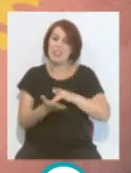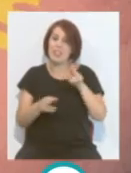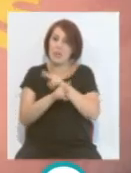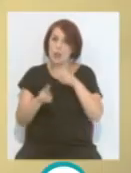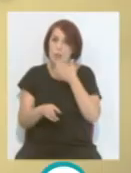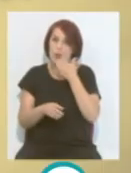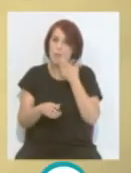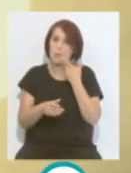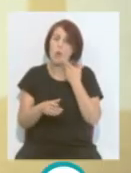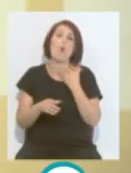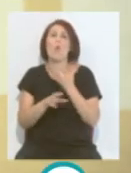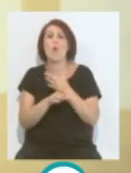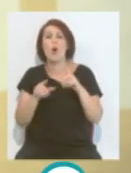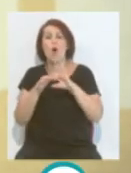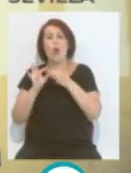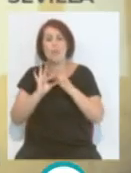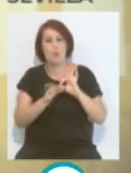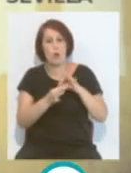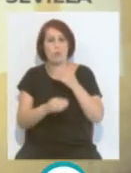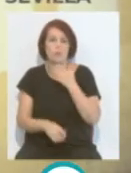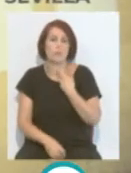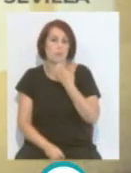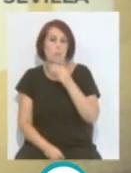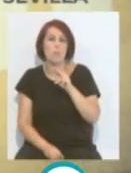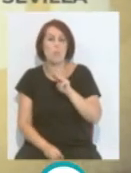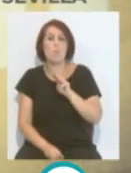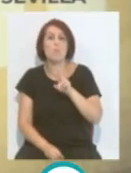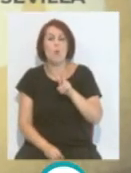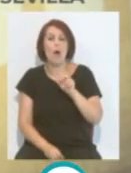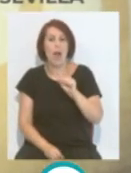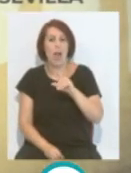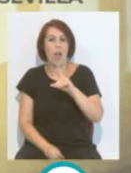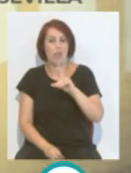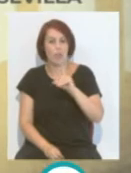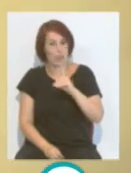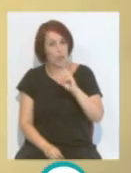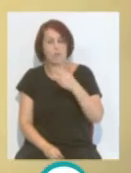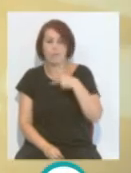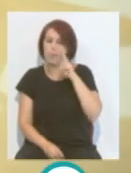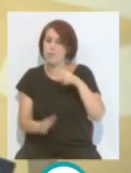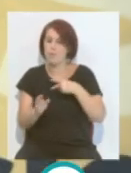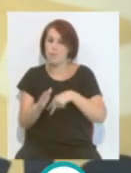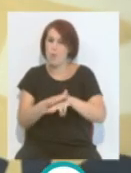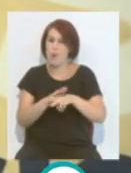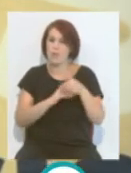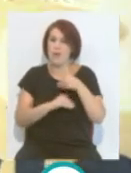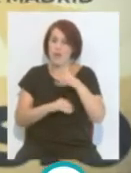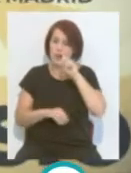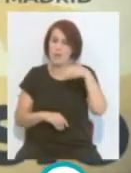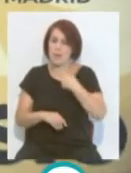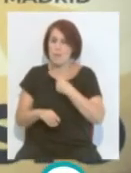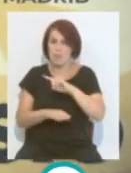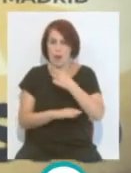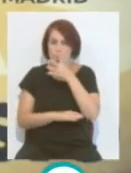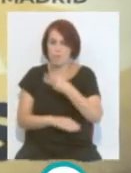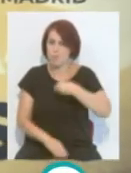son los Juegos Olímpicos, Sobre todo Puado, ¿eh? Puado es un futbolista que el año que viene tendremos en primera y que ya veréis que es un futbolista muy a tener en cuenta porque es bastante, bastante bueno. Muy bueno.